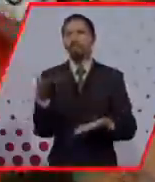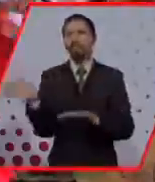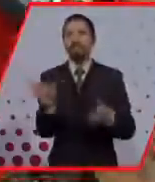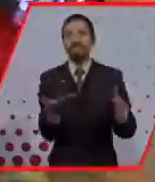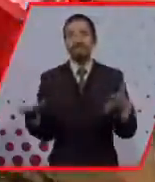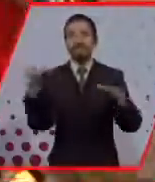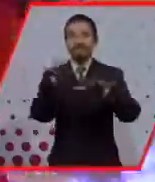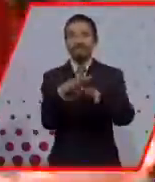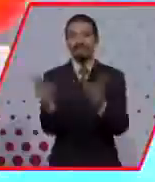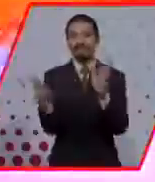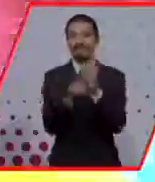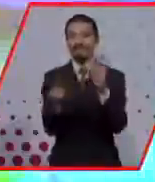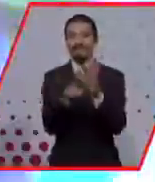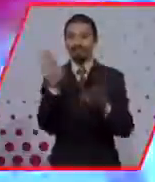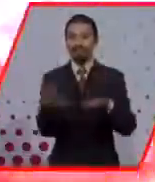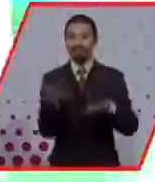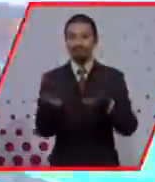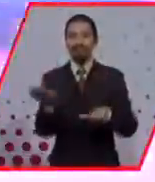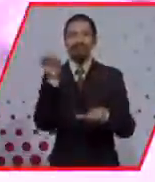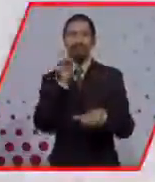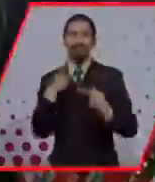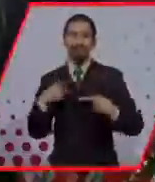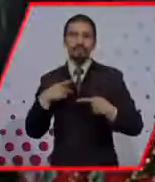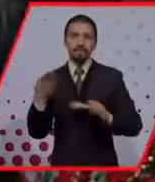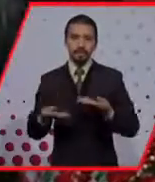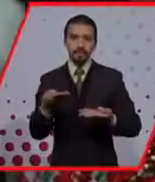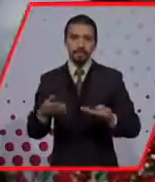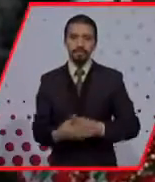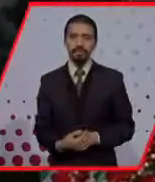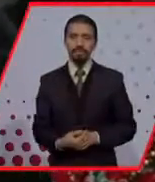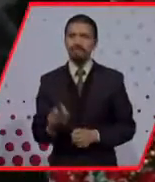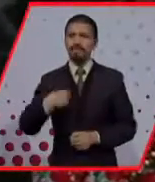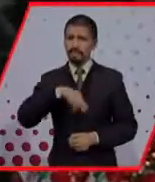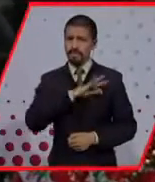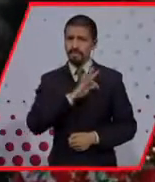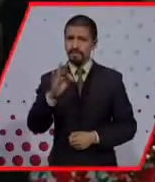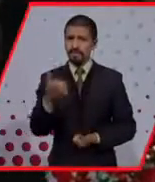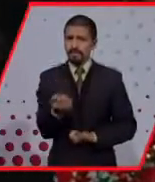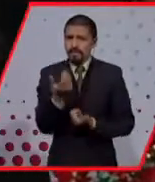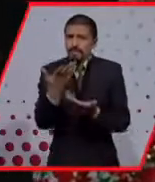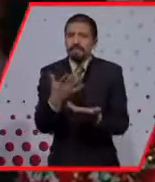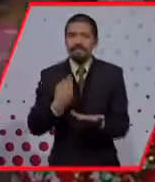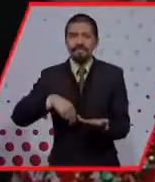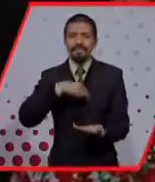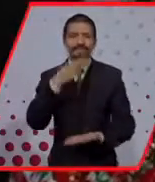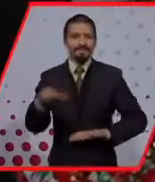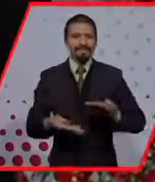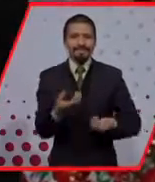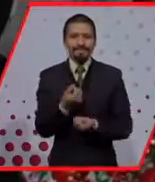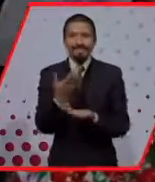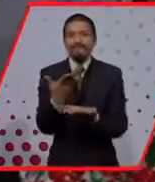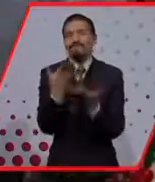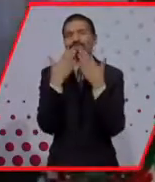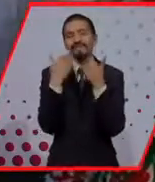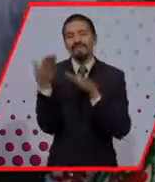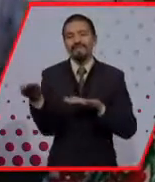con el ritmo zapateado de los bailadores si nosotros podíamos expresar lo que expresamos bailando